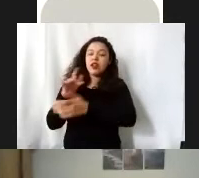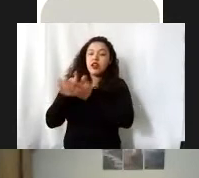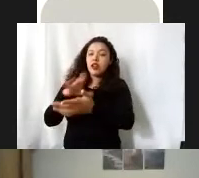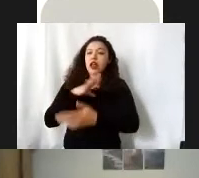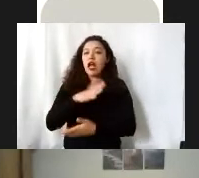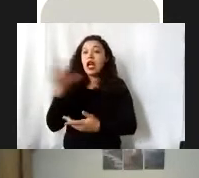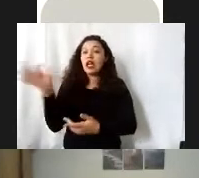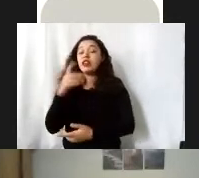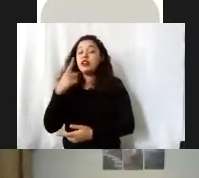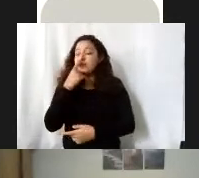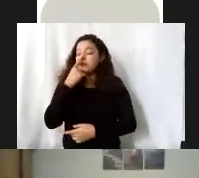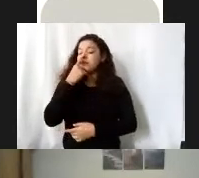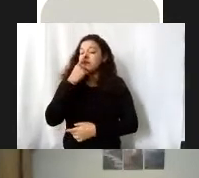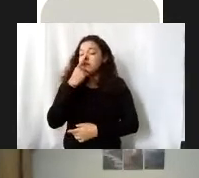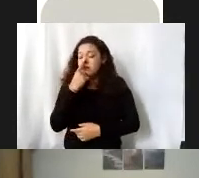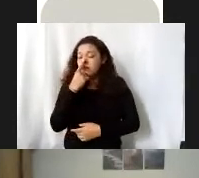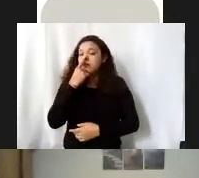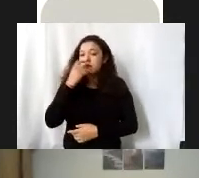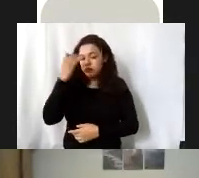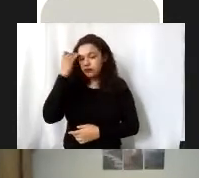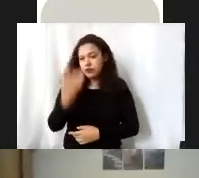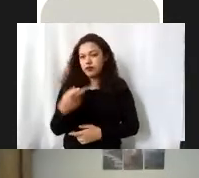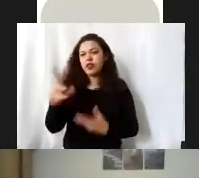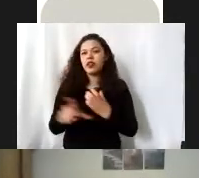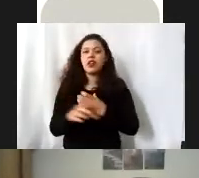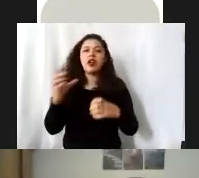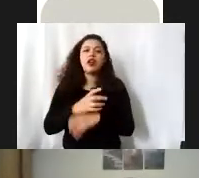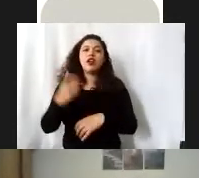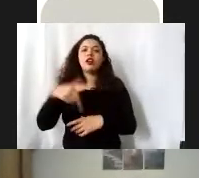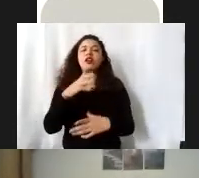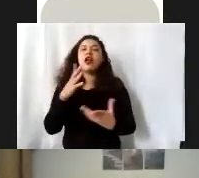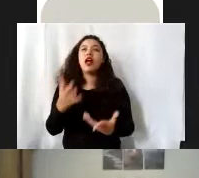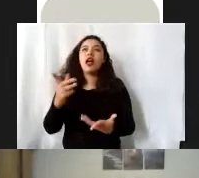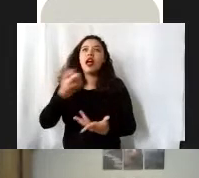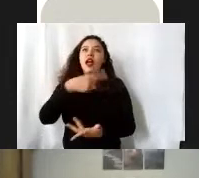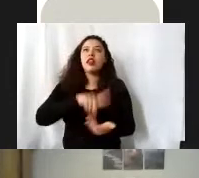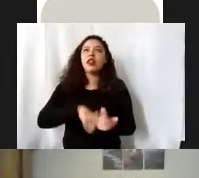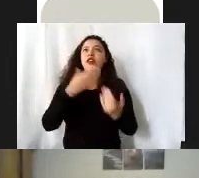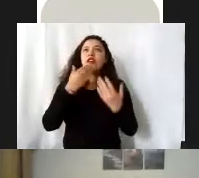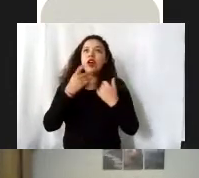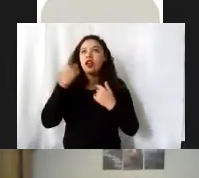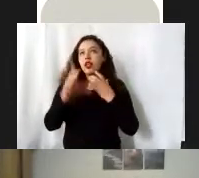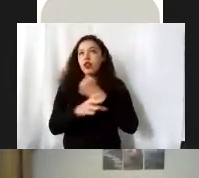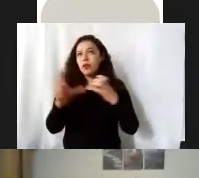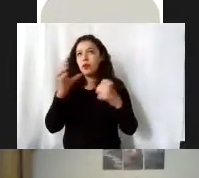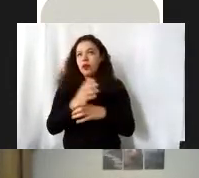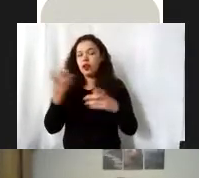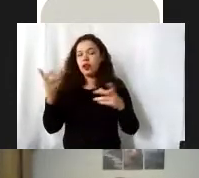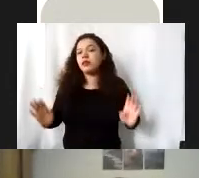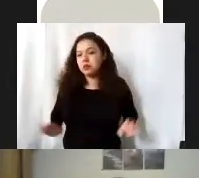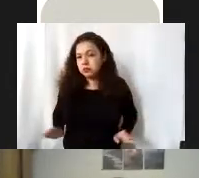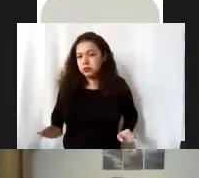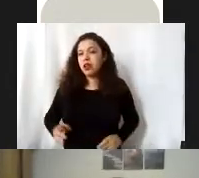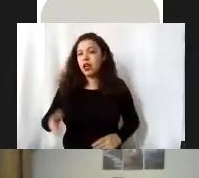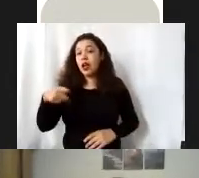de respiro y otras cosas que, como usted dice, aunque no vienen a la parte cuantitativa, cualitativamente sí me interesa